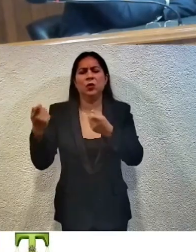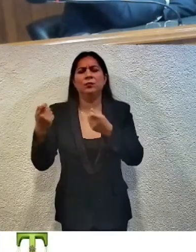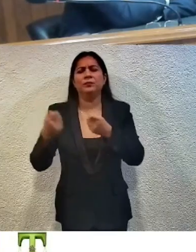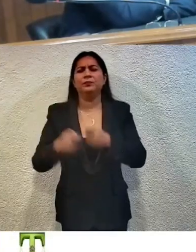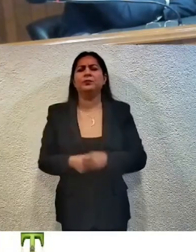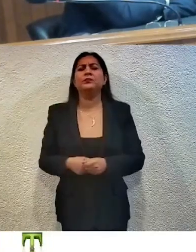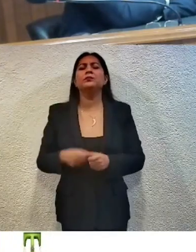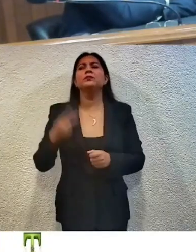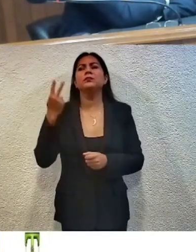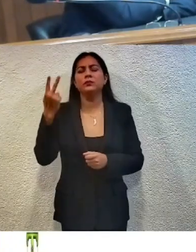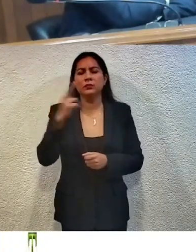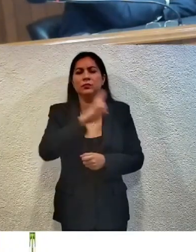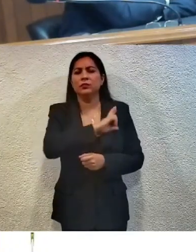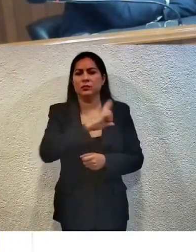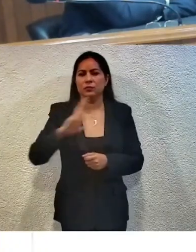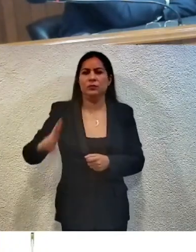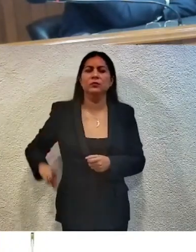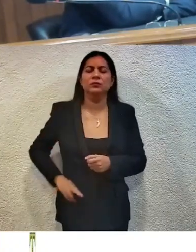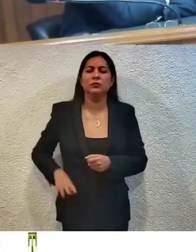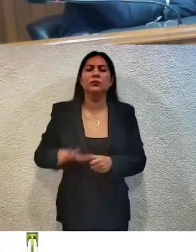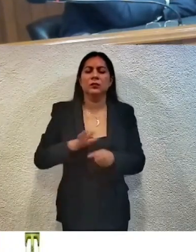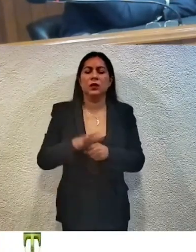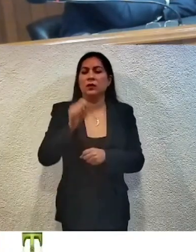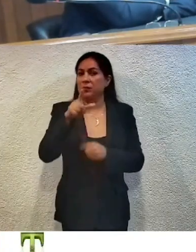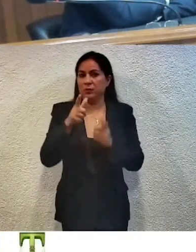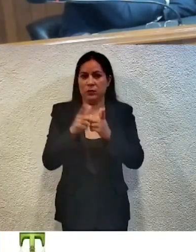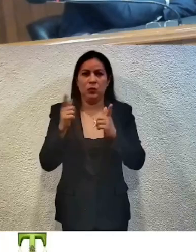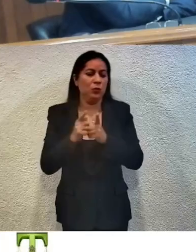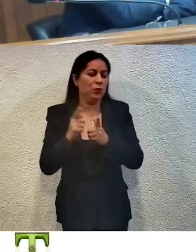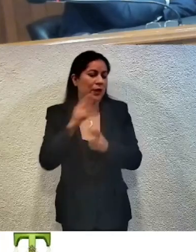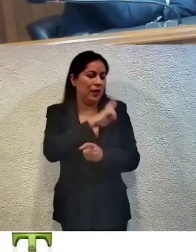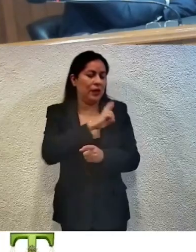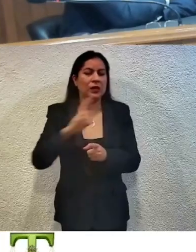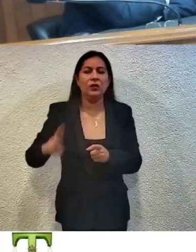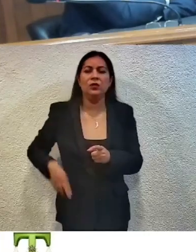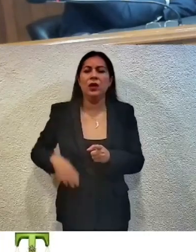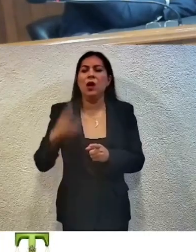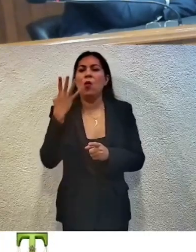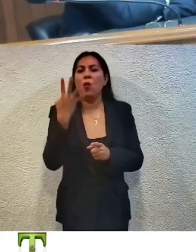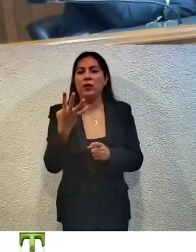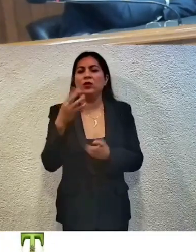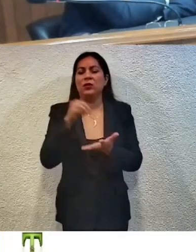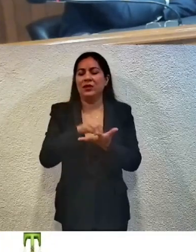la segunda regiduría que corresponde a dicho partido a la regiduría 4